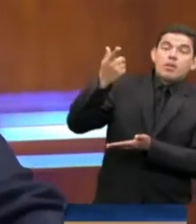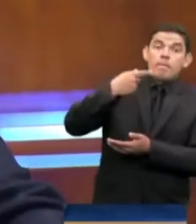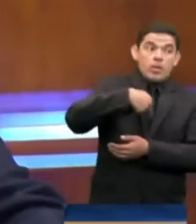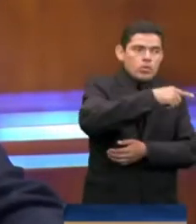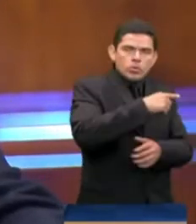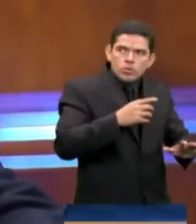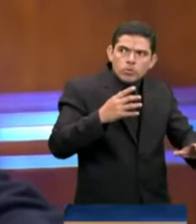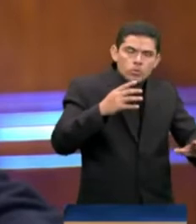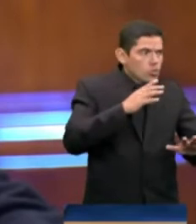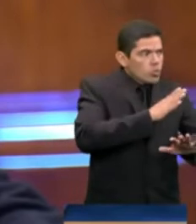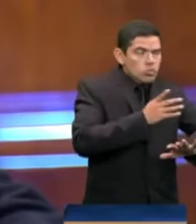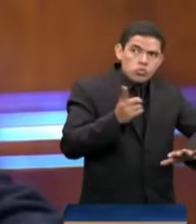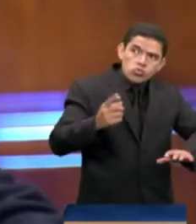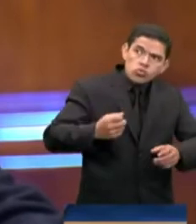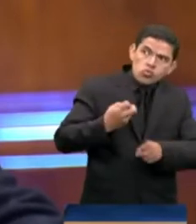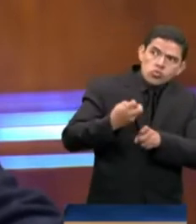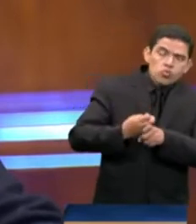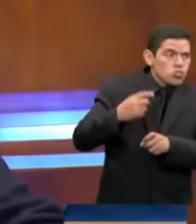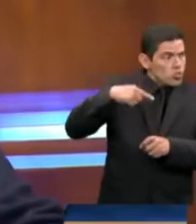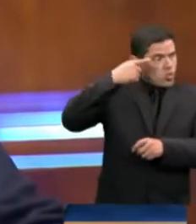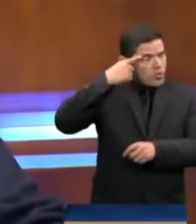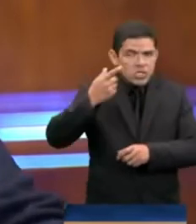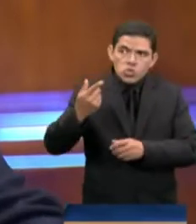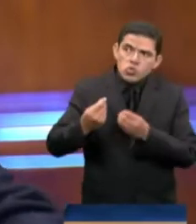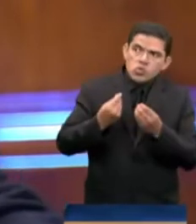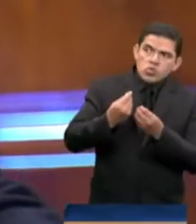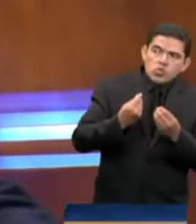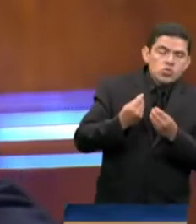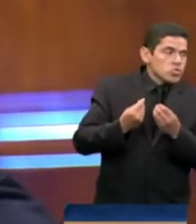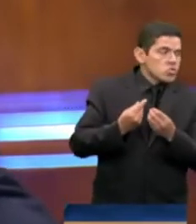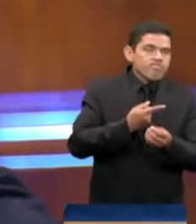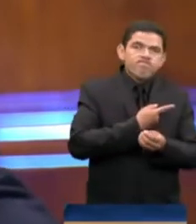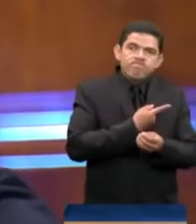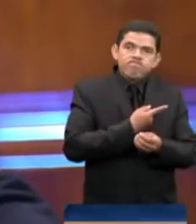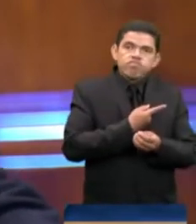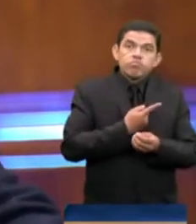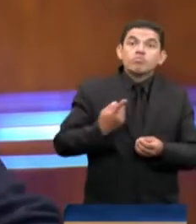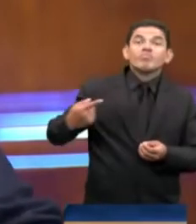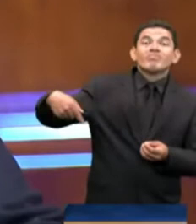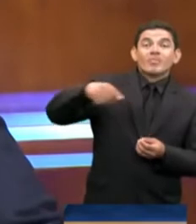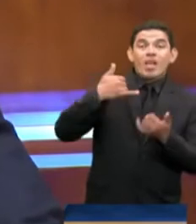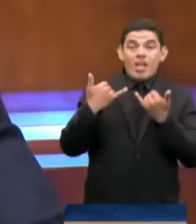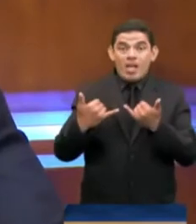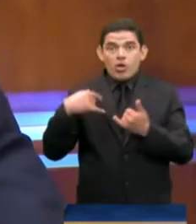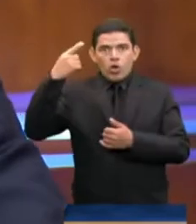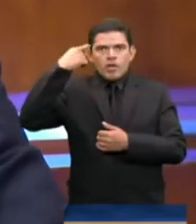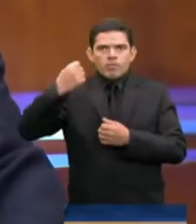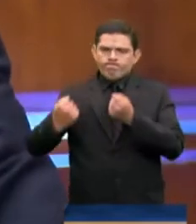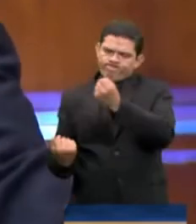dando cuenta de que esta es inquebrantable. Las sólidas bases que hemos puesto este